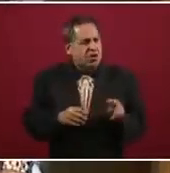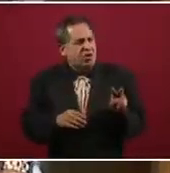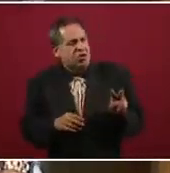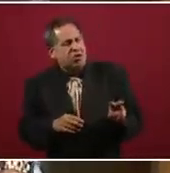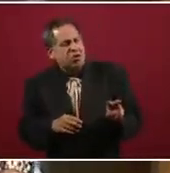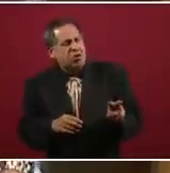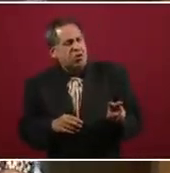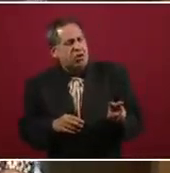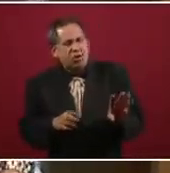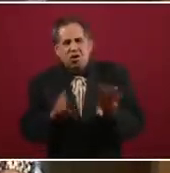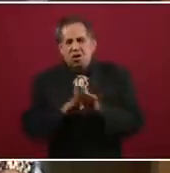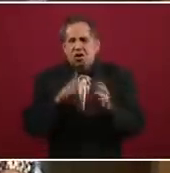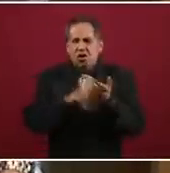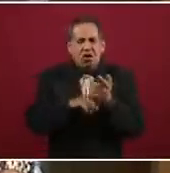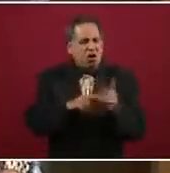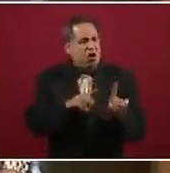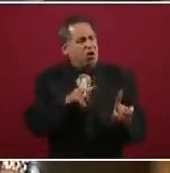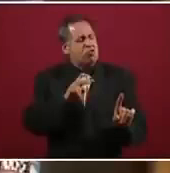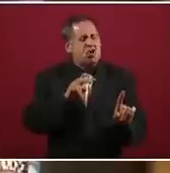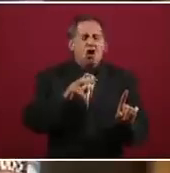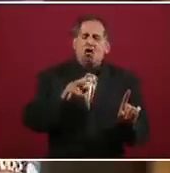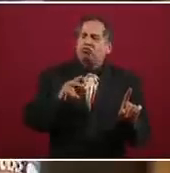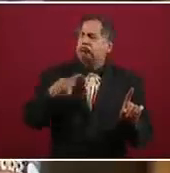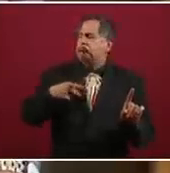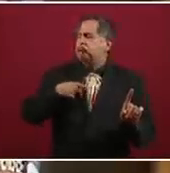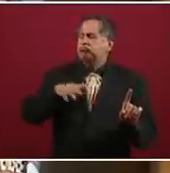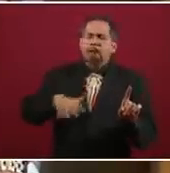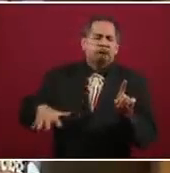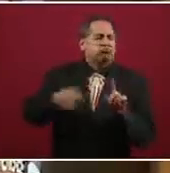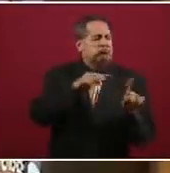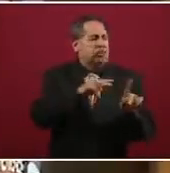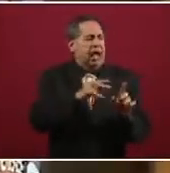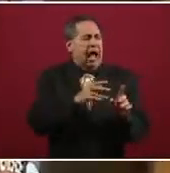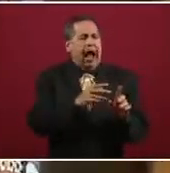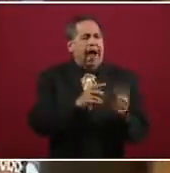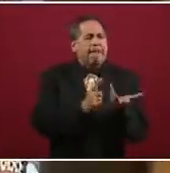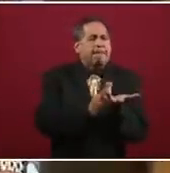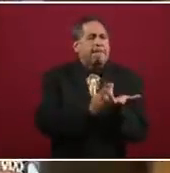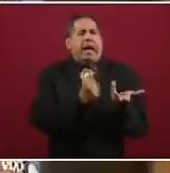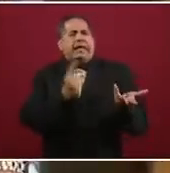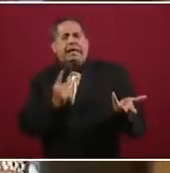figura periférica a la